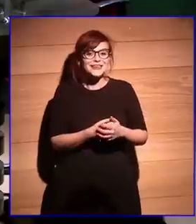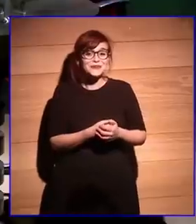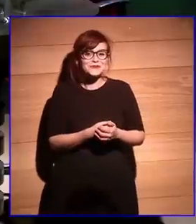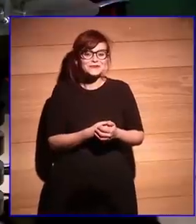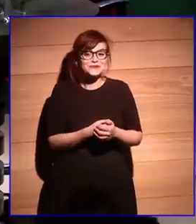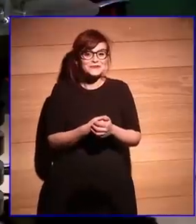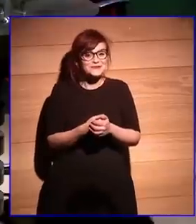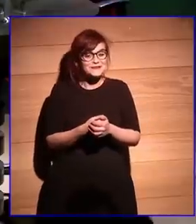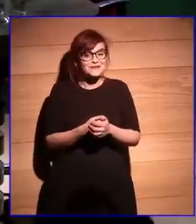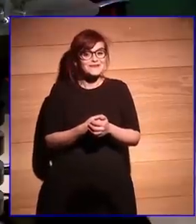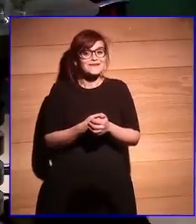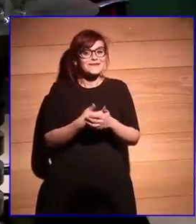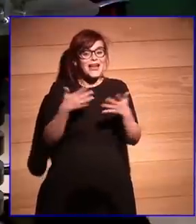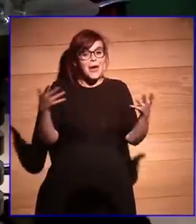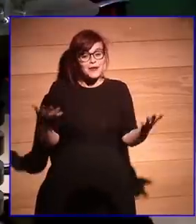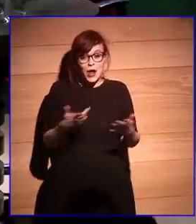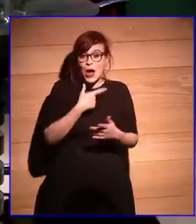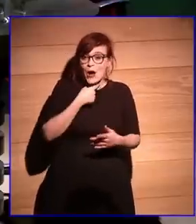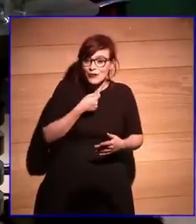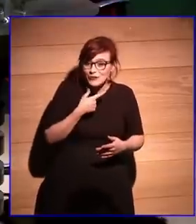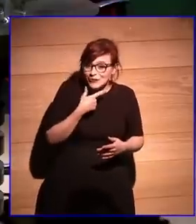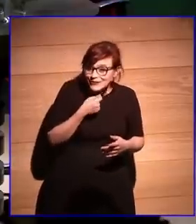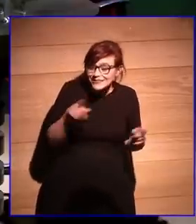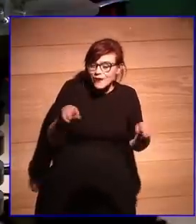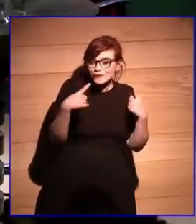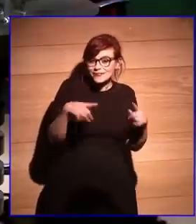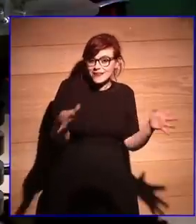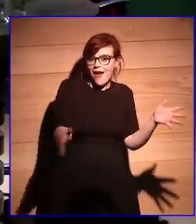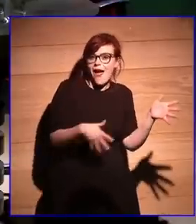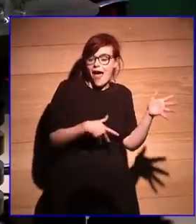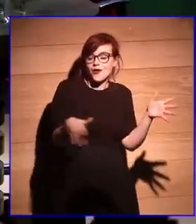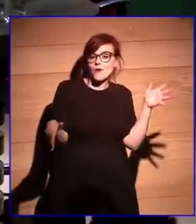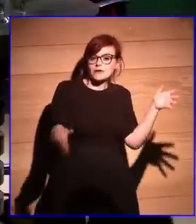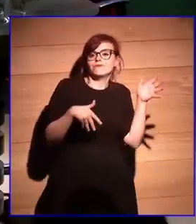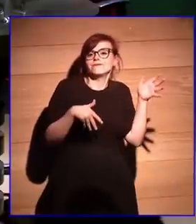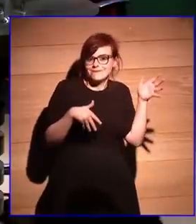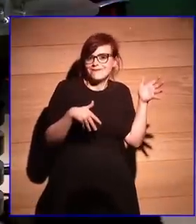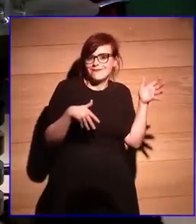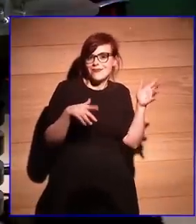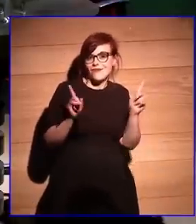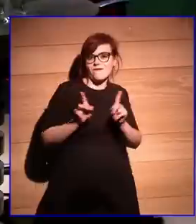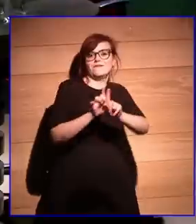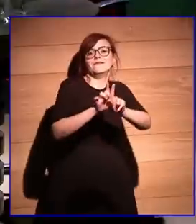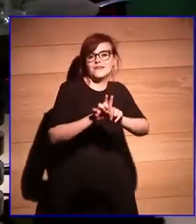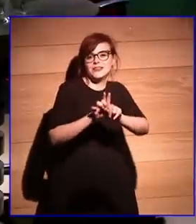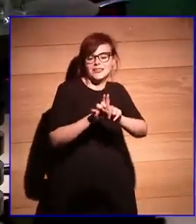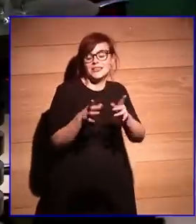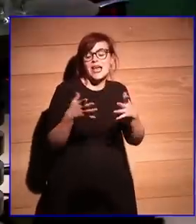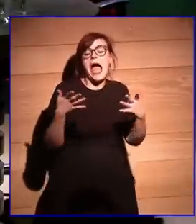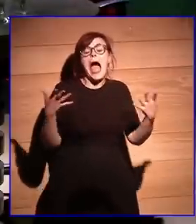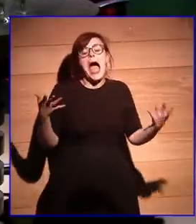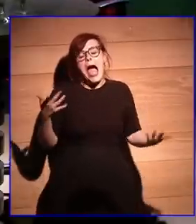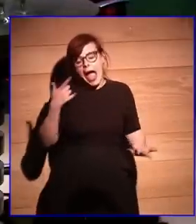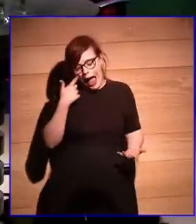Vamos. Sí, una que le gusta la música agarrada. Bueno, entonces, eso, yo